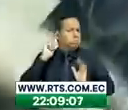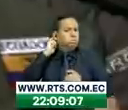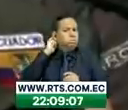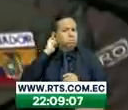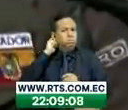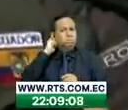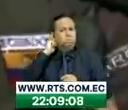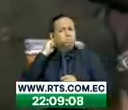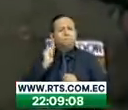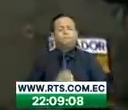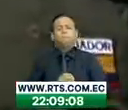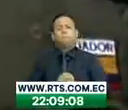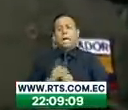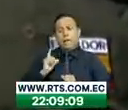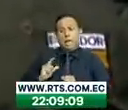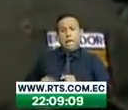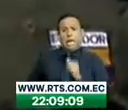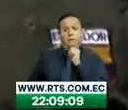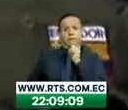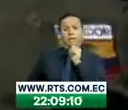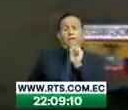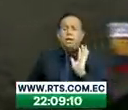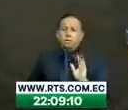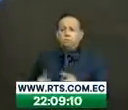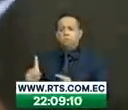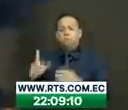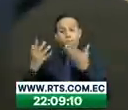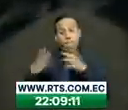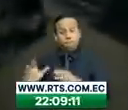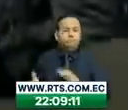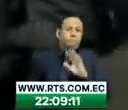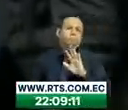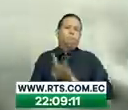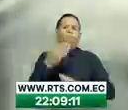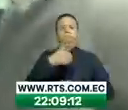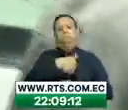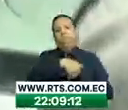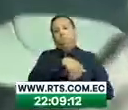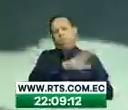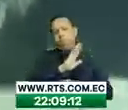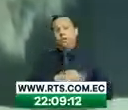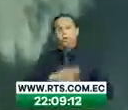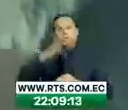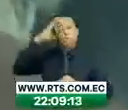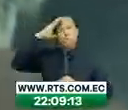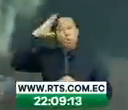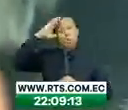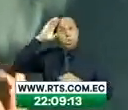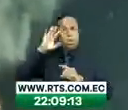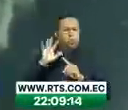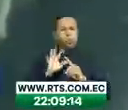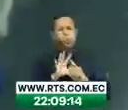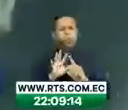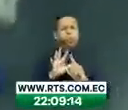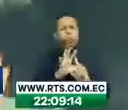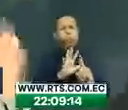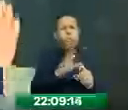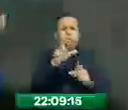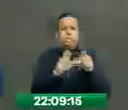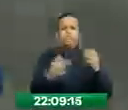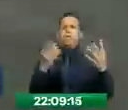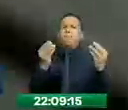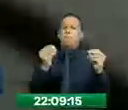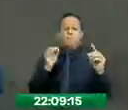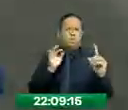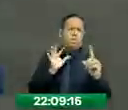sin dar más detalles el alcalde se retiró de la fiscalía ni el fuerte resguardo policial impidió que los simpatizantes se acercaran a